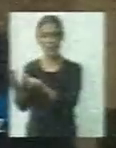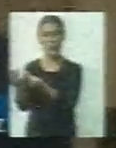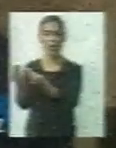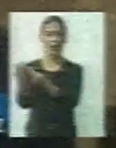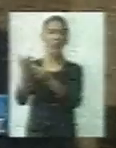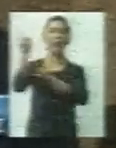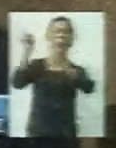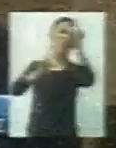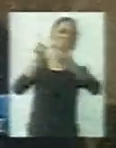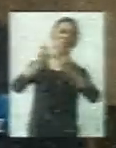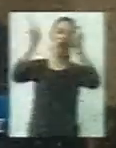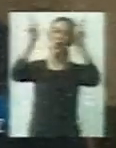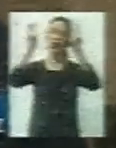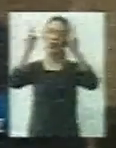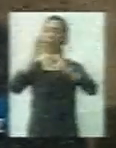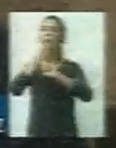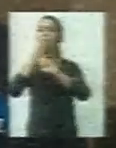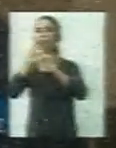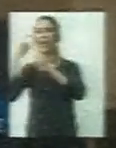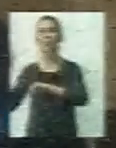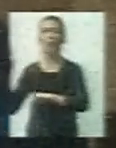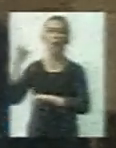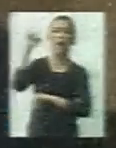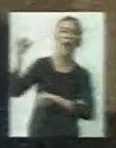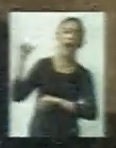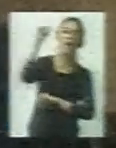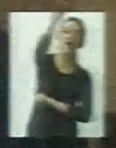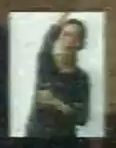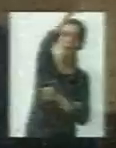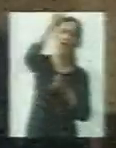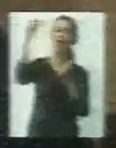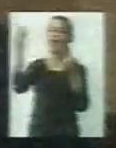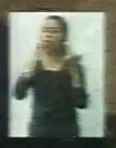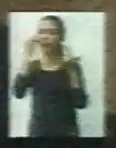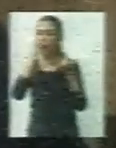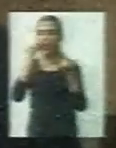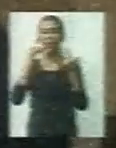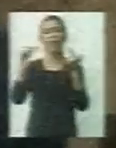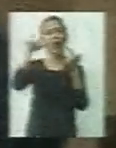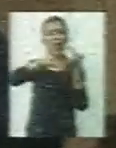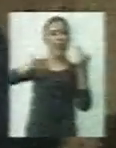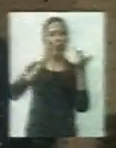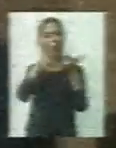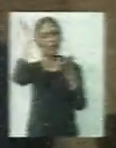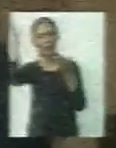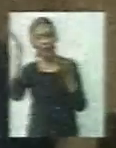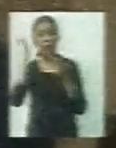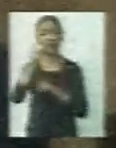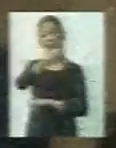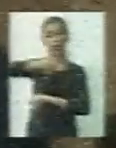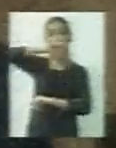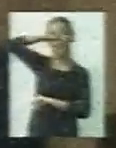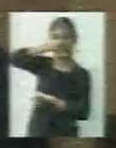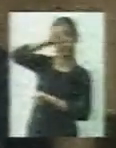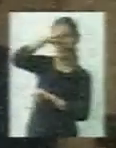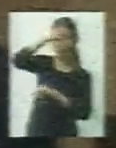cuestiones de traslado y demás, y bueno, inmediatamente hemos dicho cómo no vamos a acompañar a la única persona, al